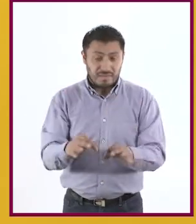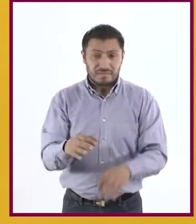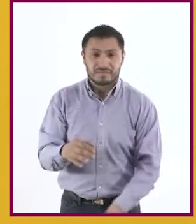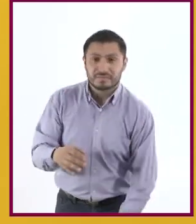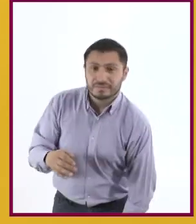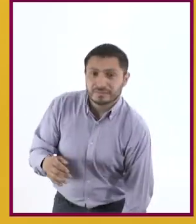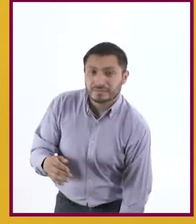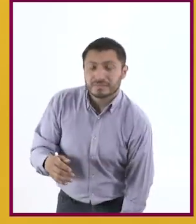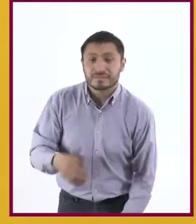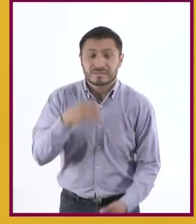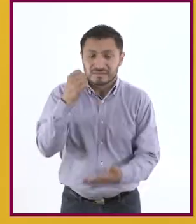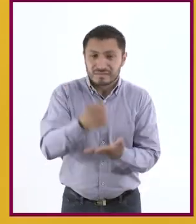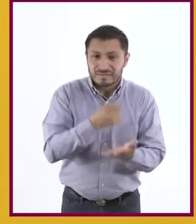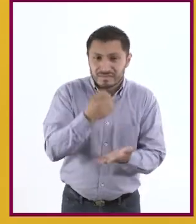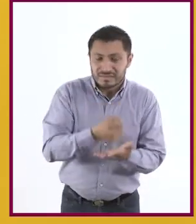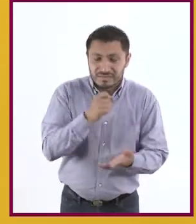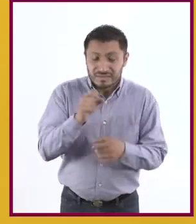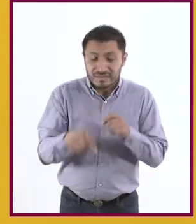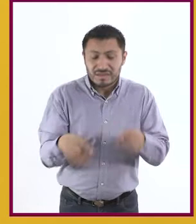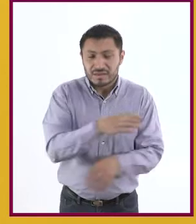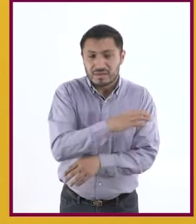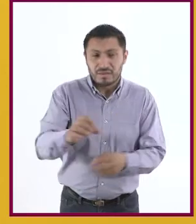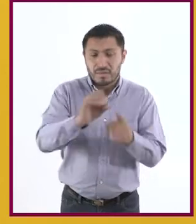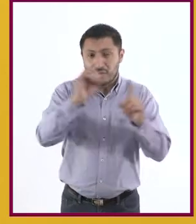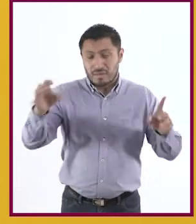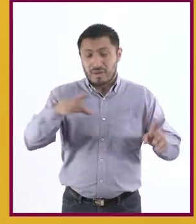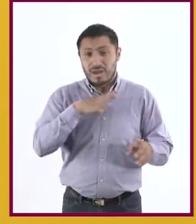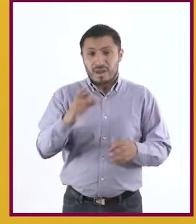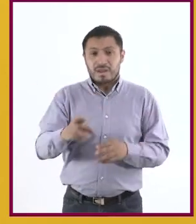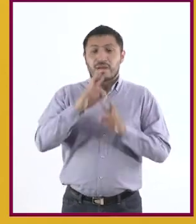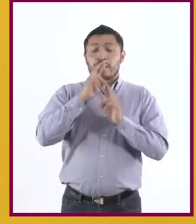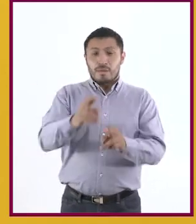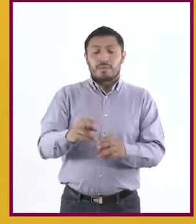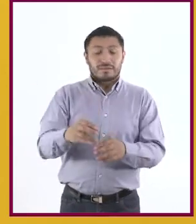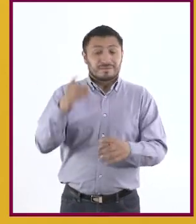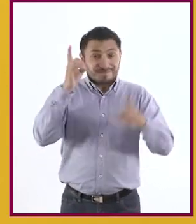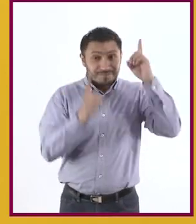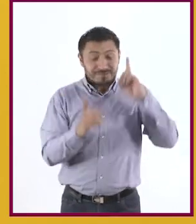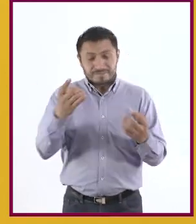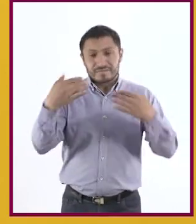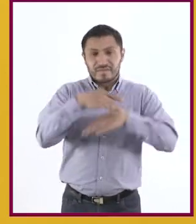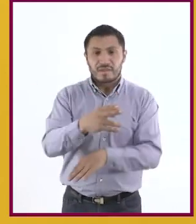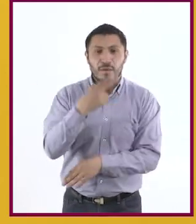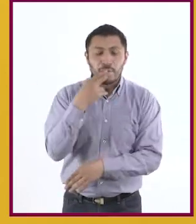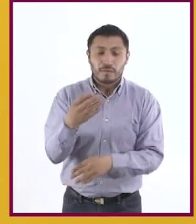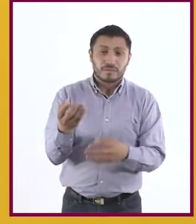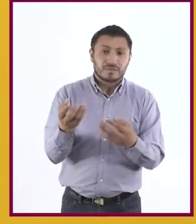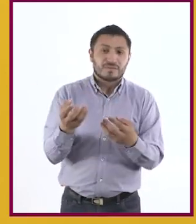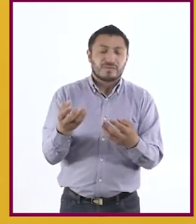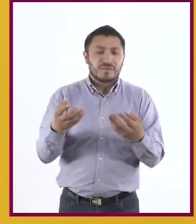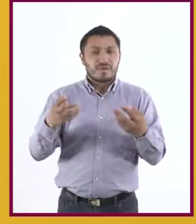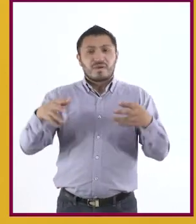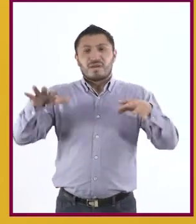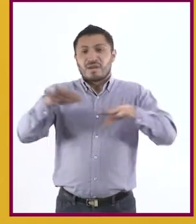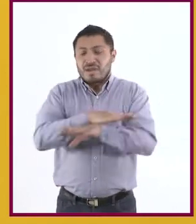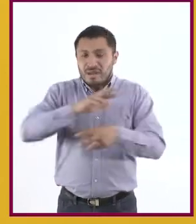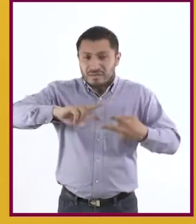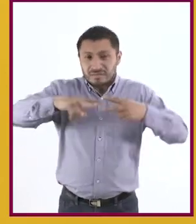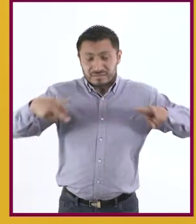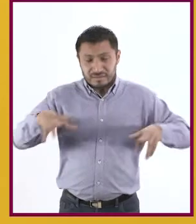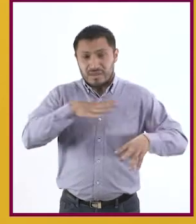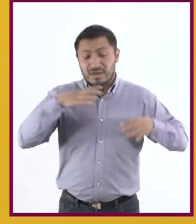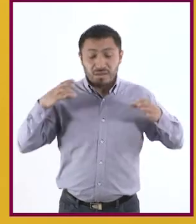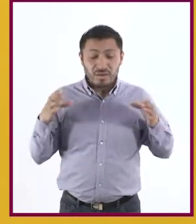cultivo orgánico ha surgido recientemente como respuesta a la incertidumbre sobre el uso de especies transgénicas. Hay comunidades